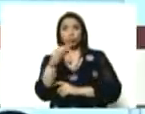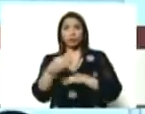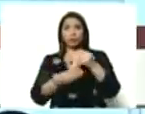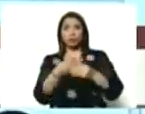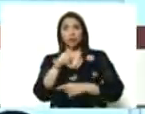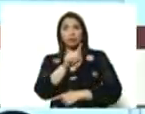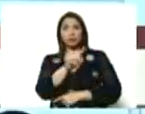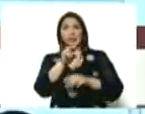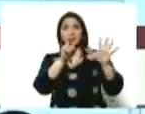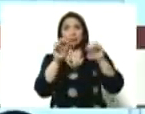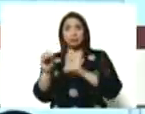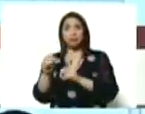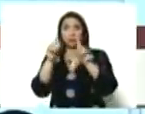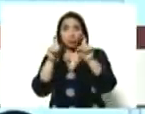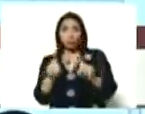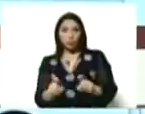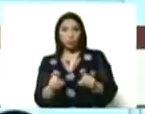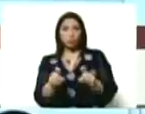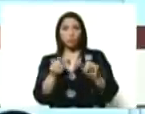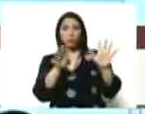aplicaron 170 casos de prueba,